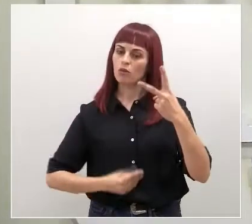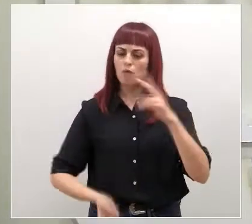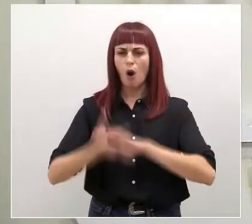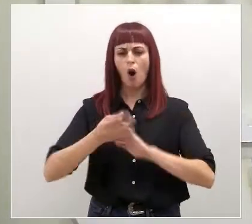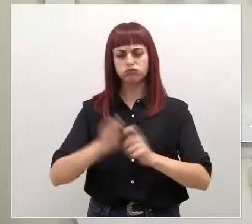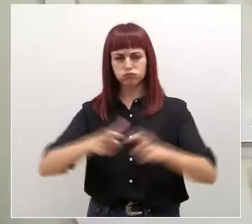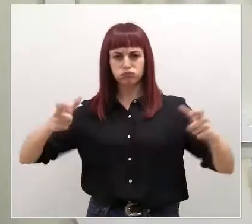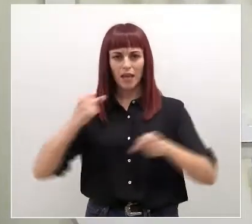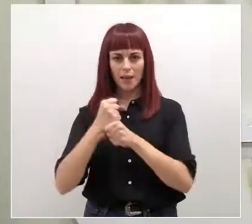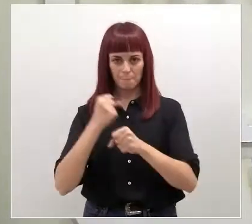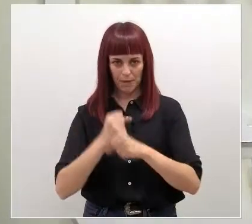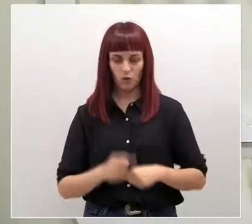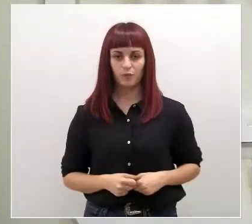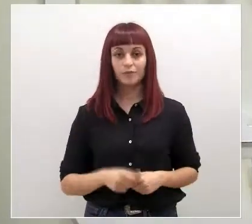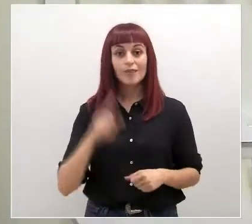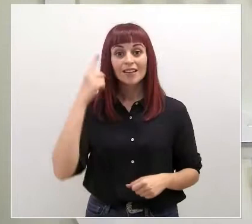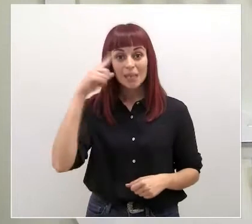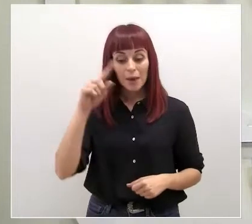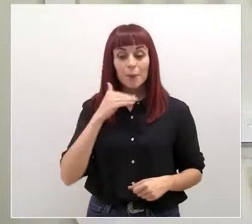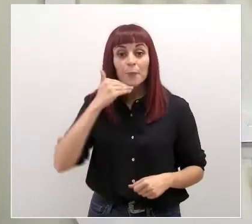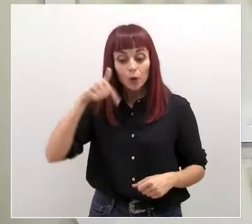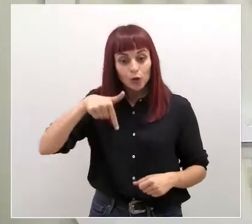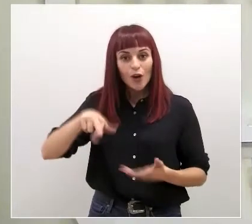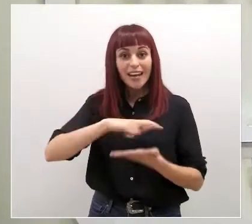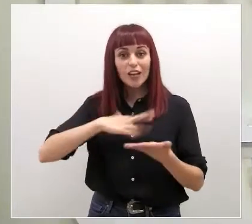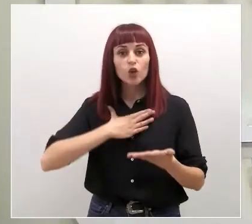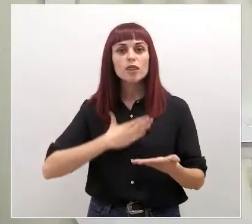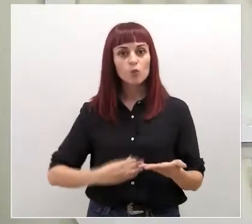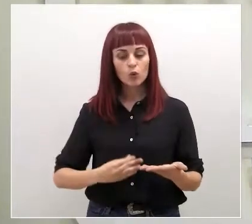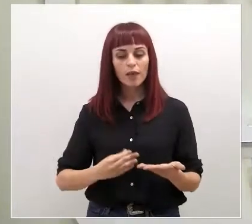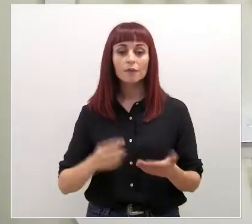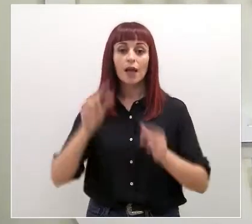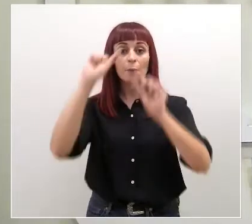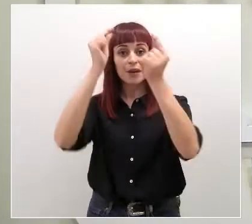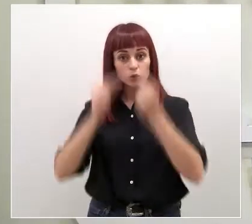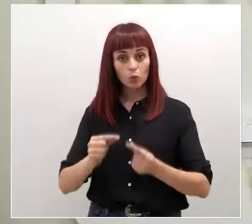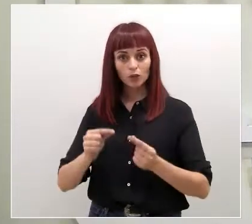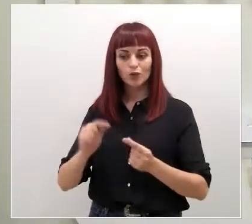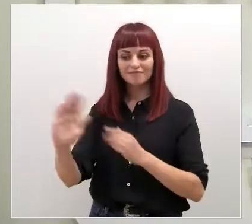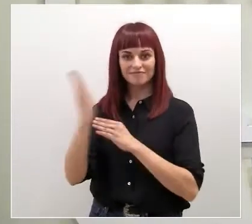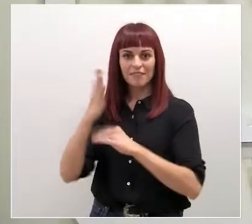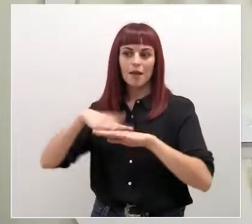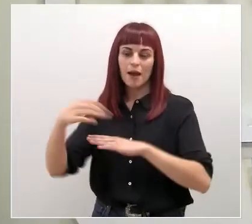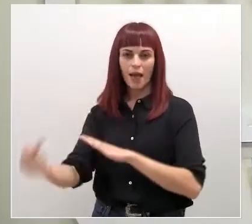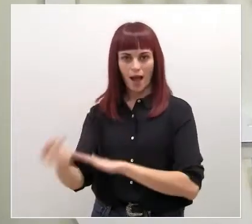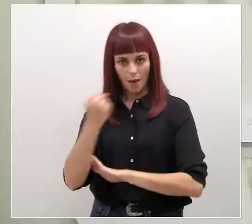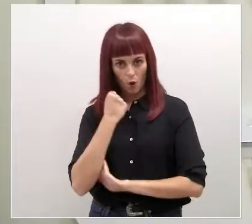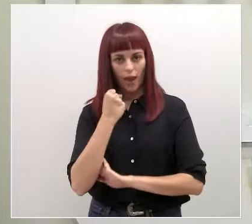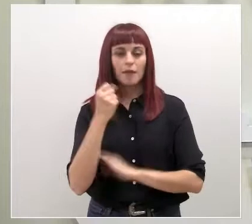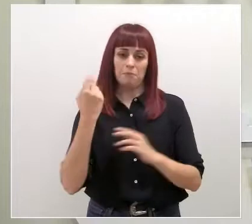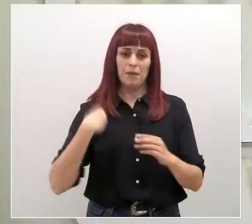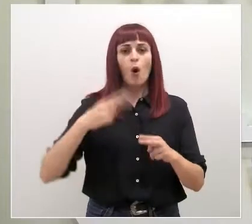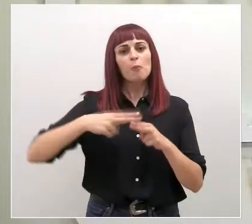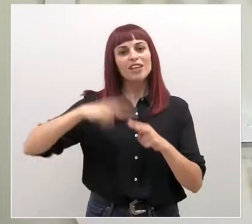año. Tengan presente que pronto esta región contará con un nuevo presupuesto que nos permitirá reforzar esas